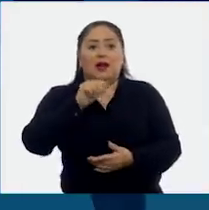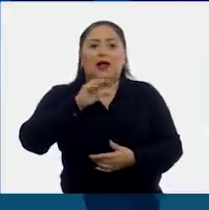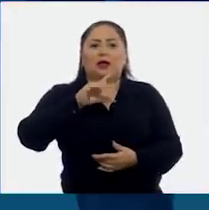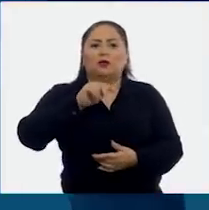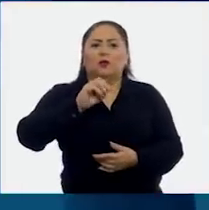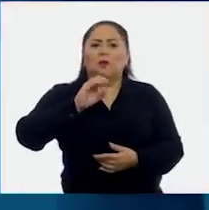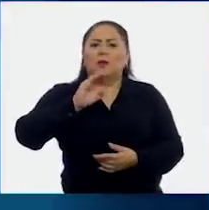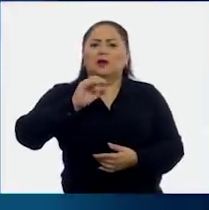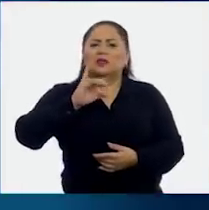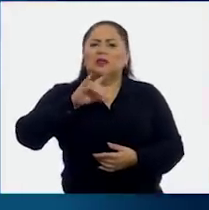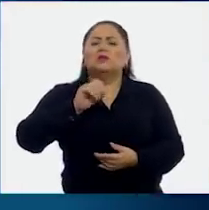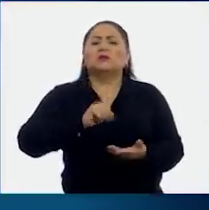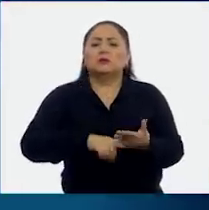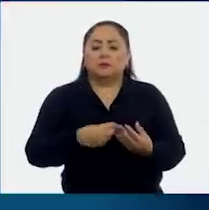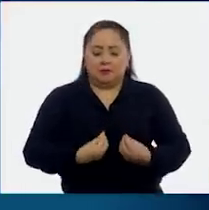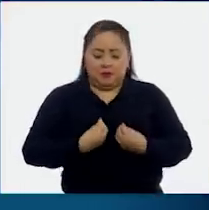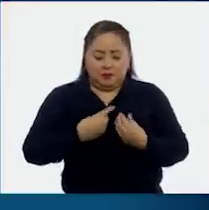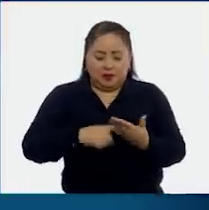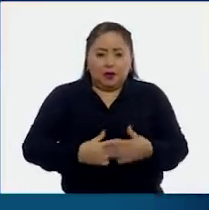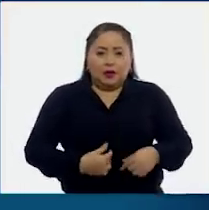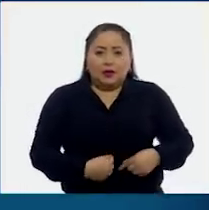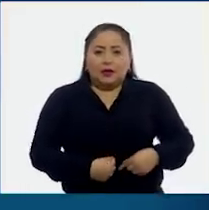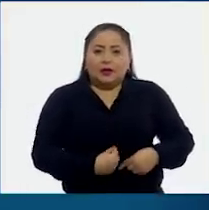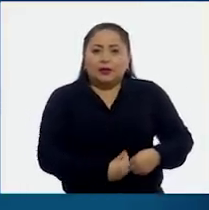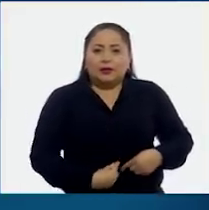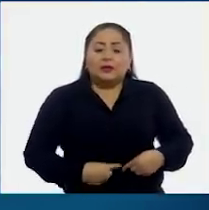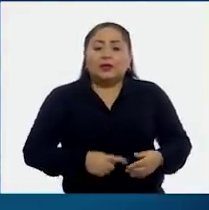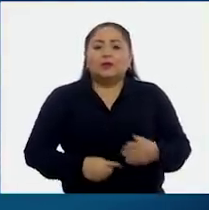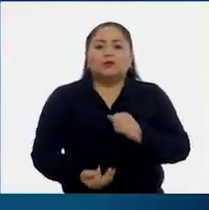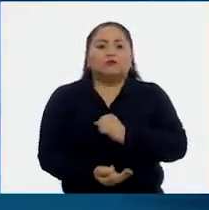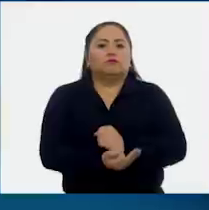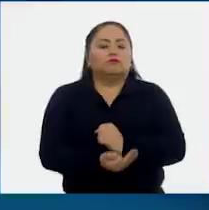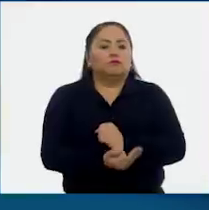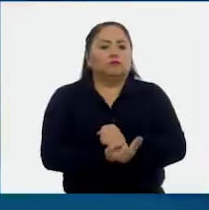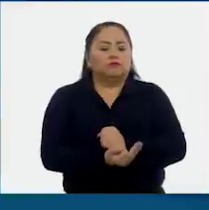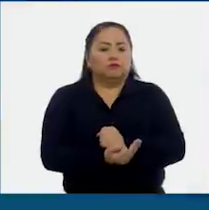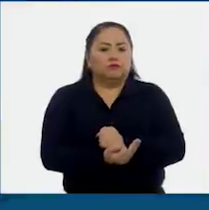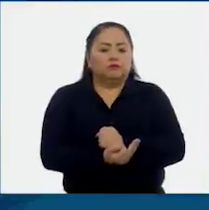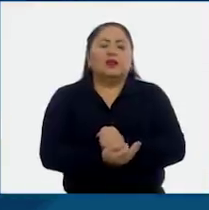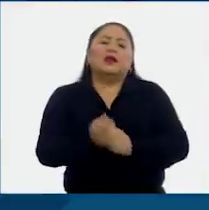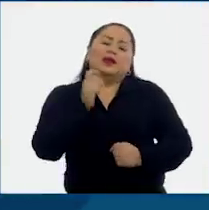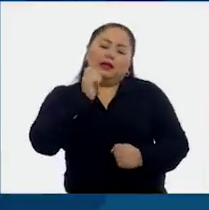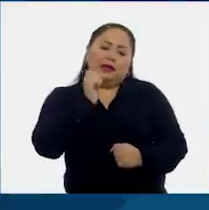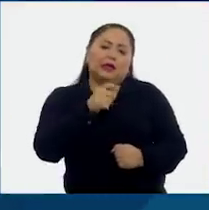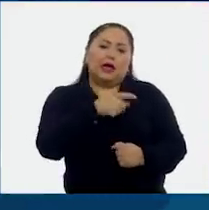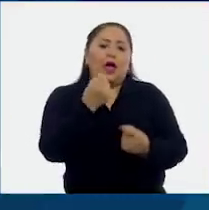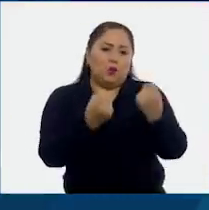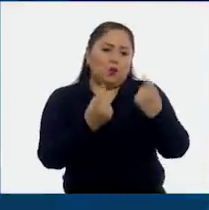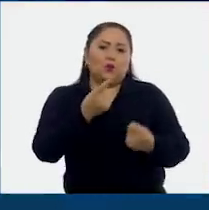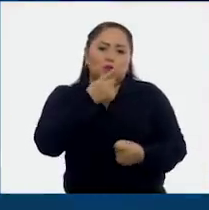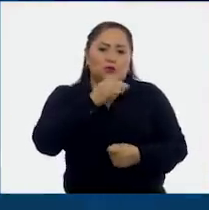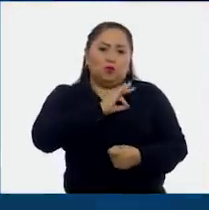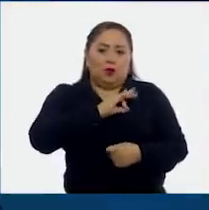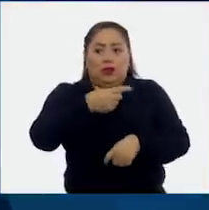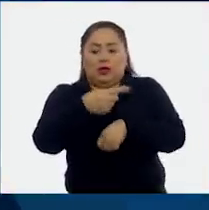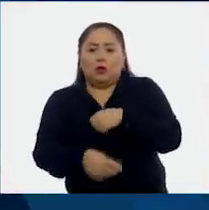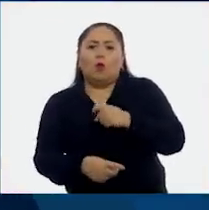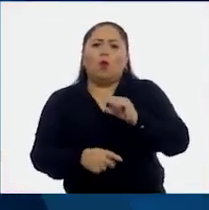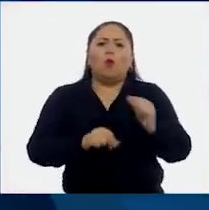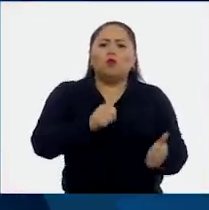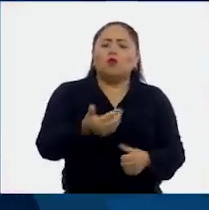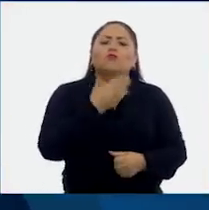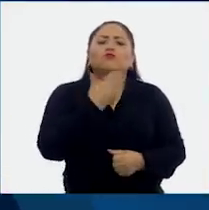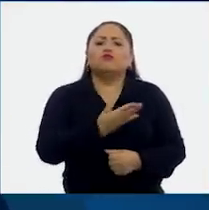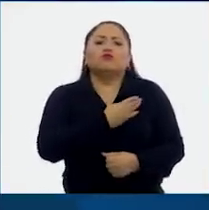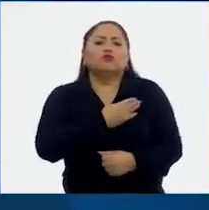lactobacilos, que viven en nuestro intestino y que nos protegen. O sea, que hay algunos que nos pueden hacer daño y otras que